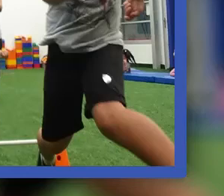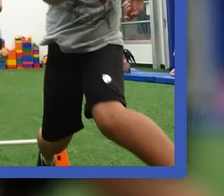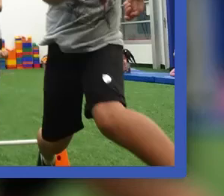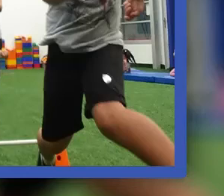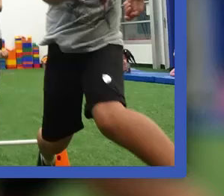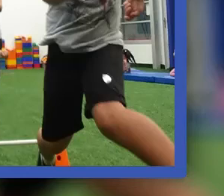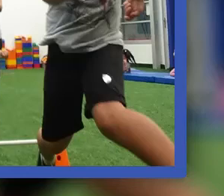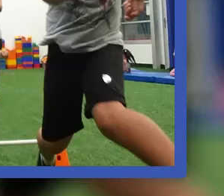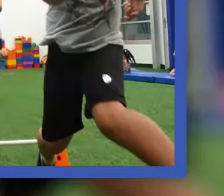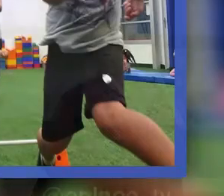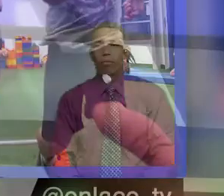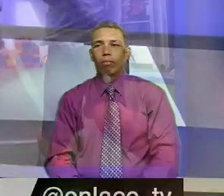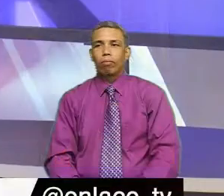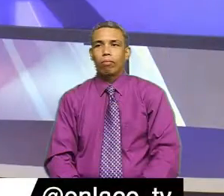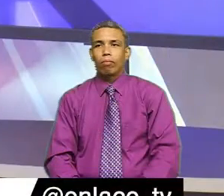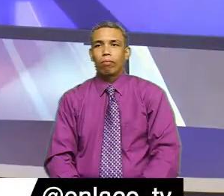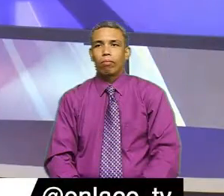Emilia.